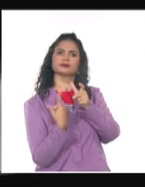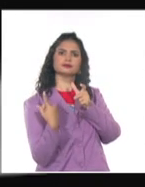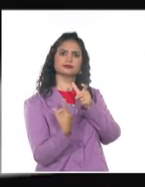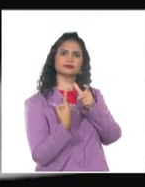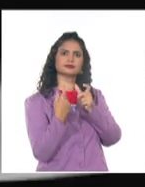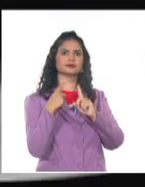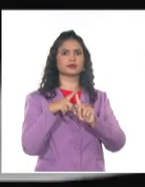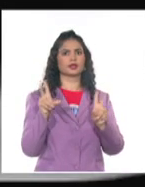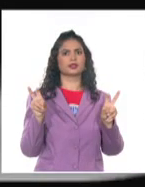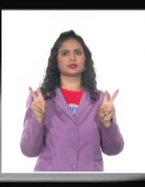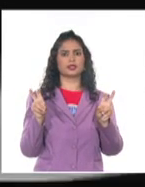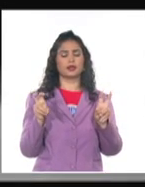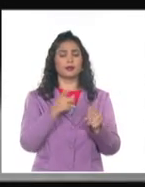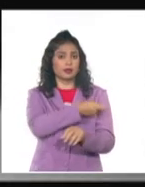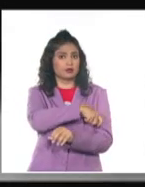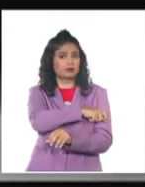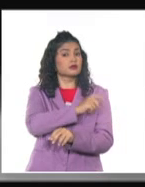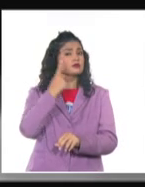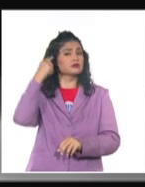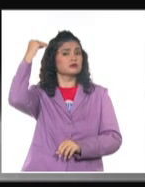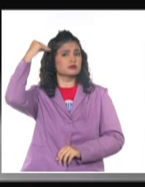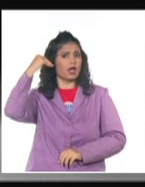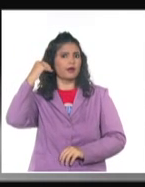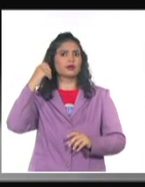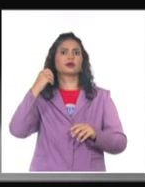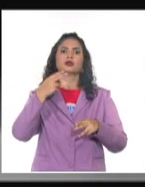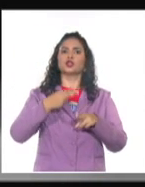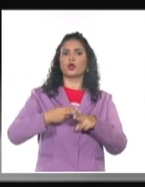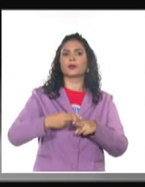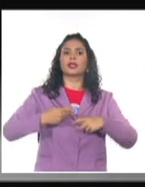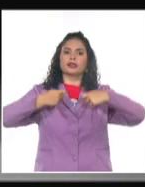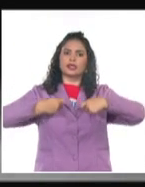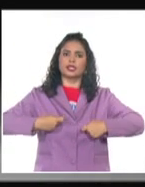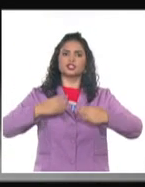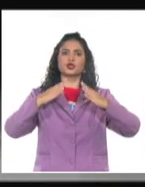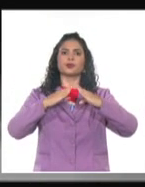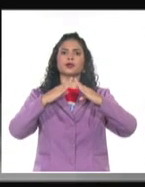temas más conocidos se encuentran El derecho de vivir en paz, Te